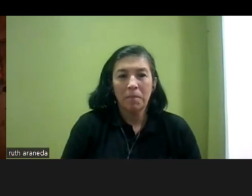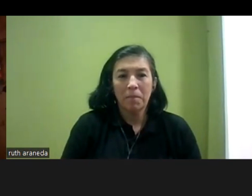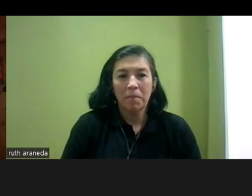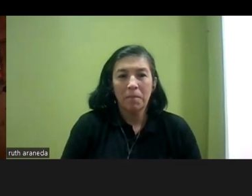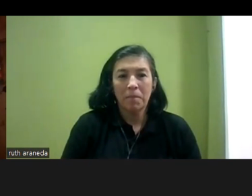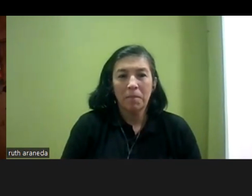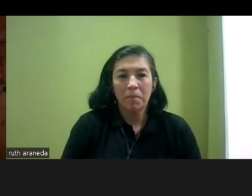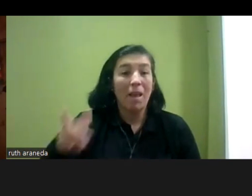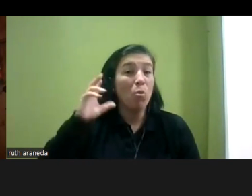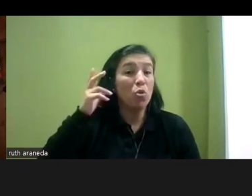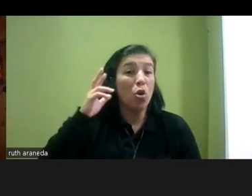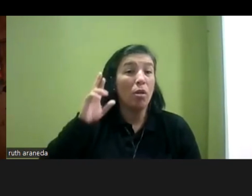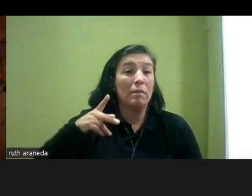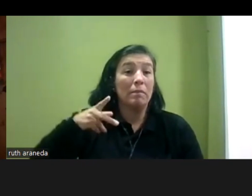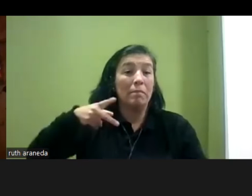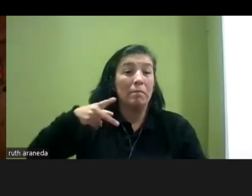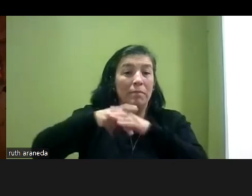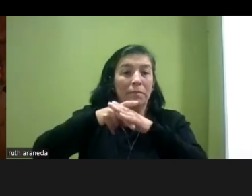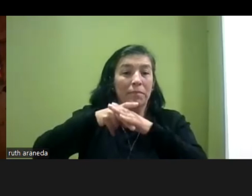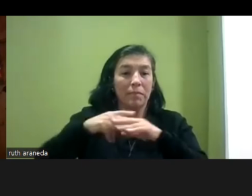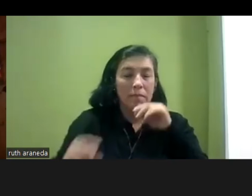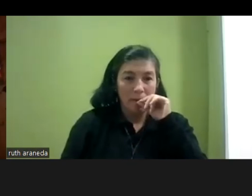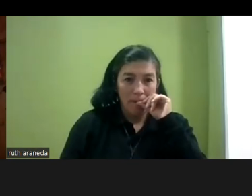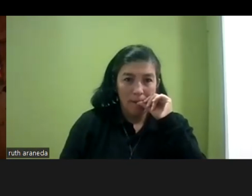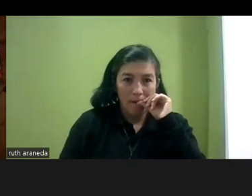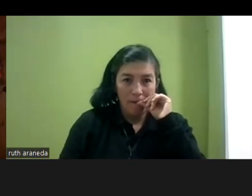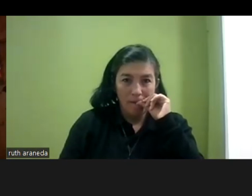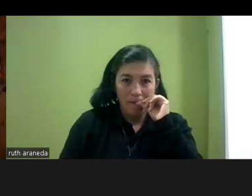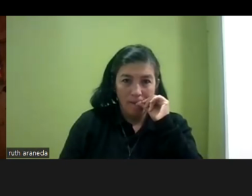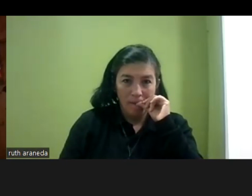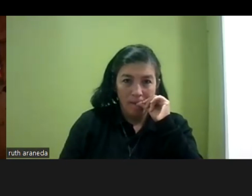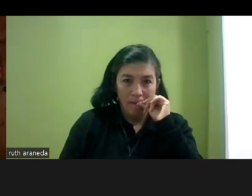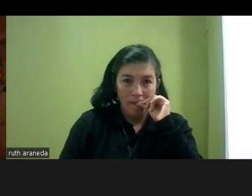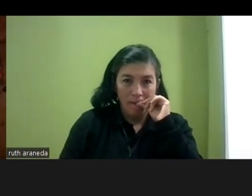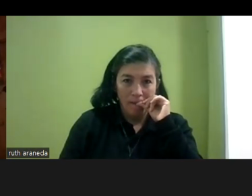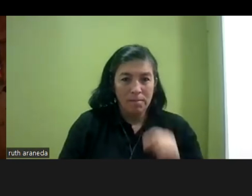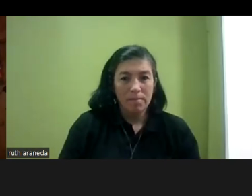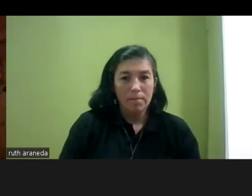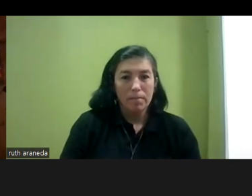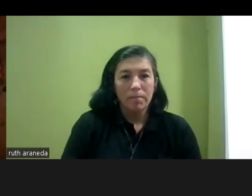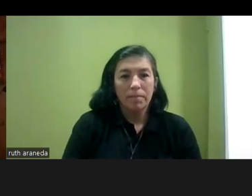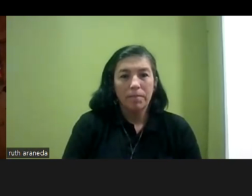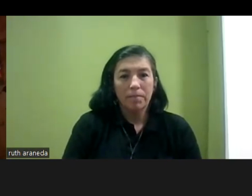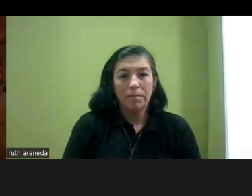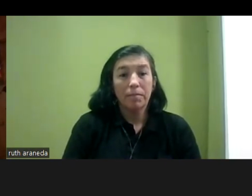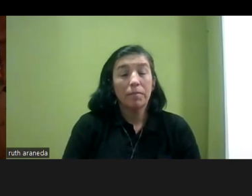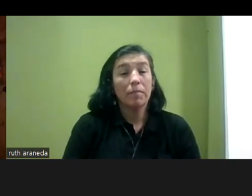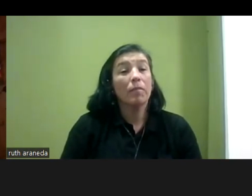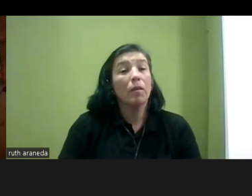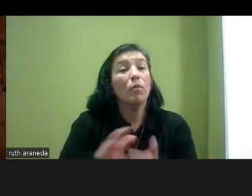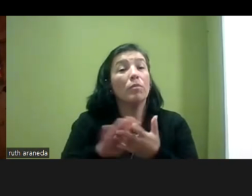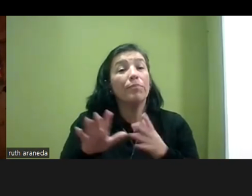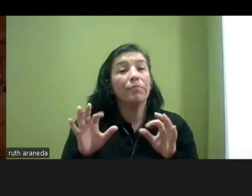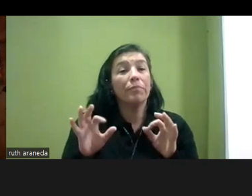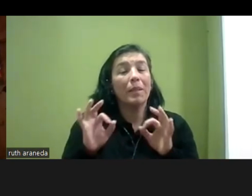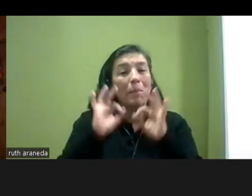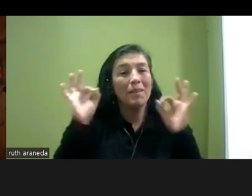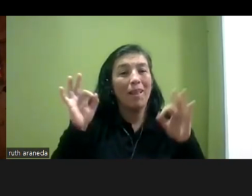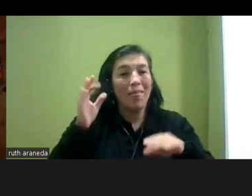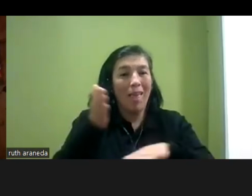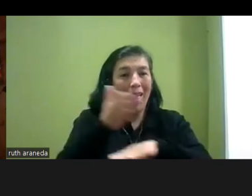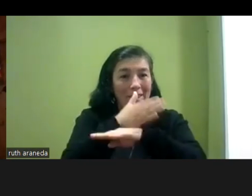ocupado. Ay, sí, perdón, lo silencié. ya. Eh, para el caso específico de